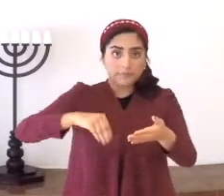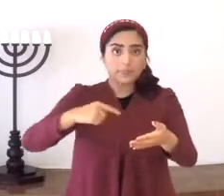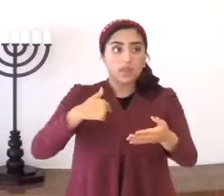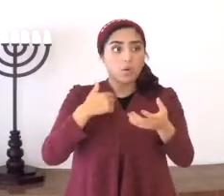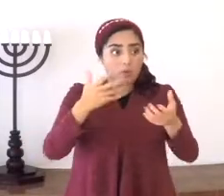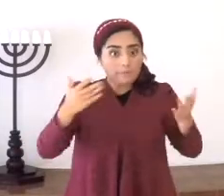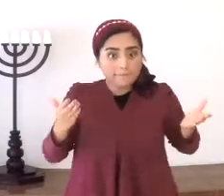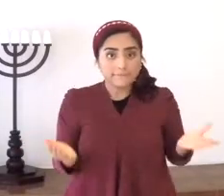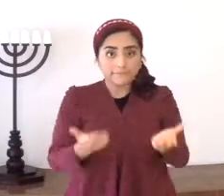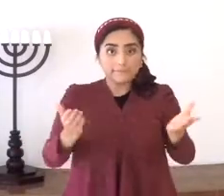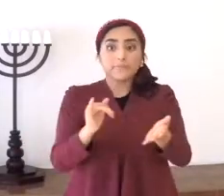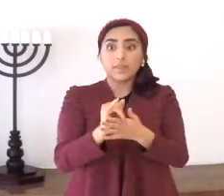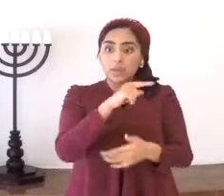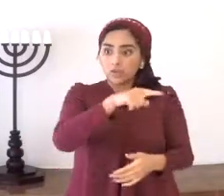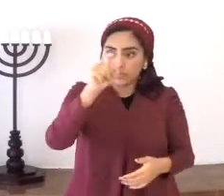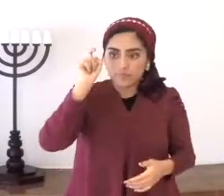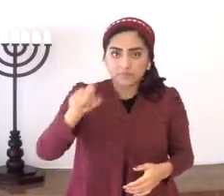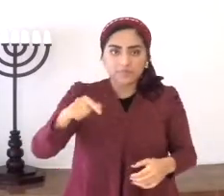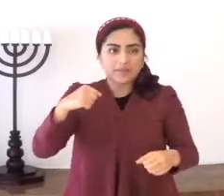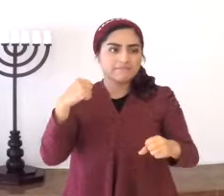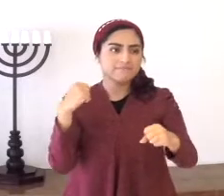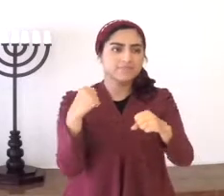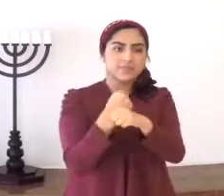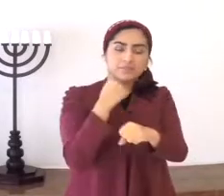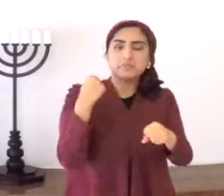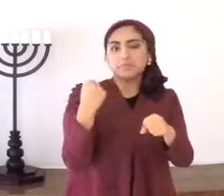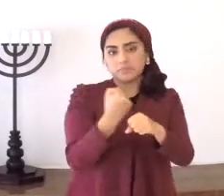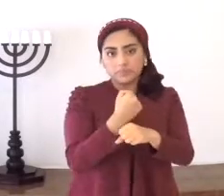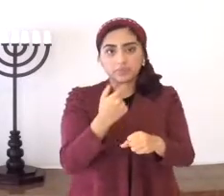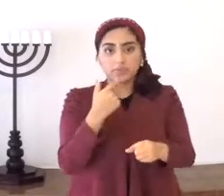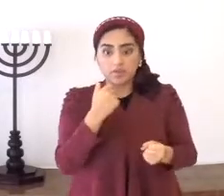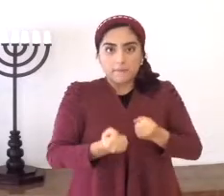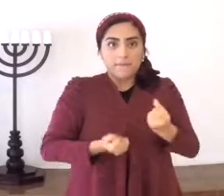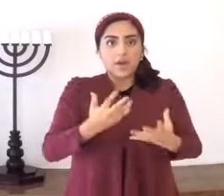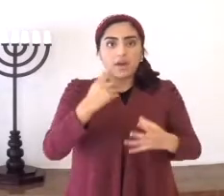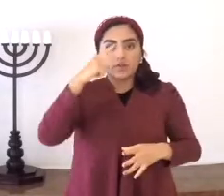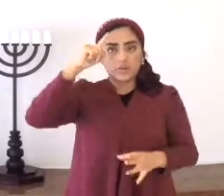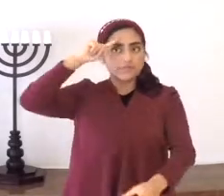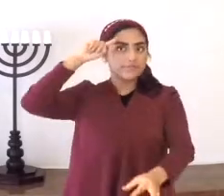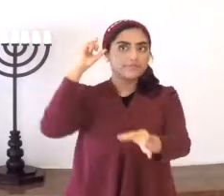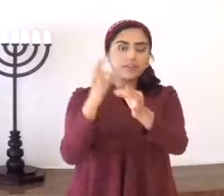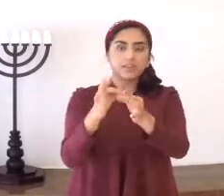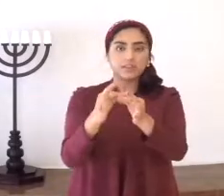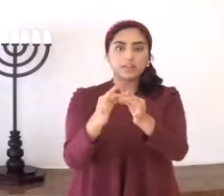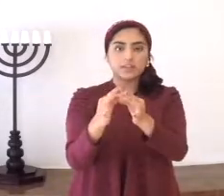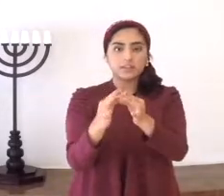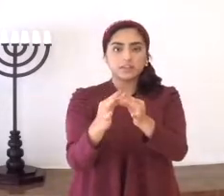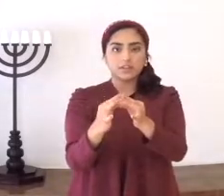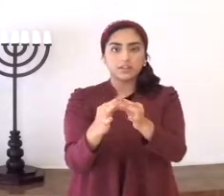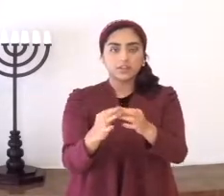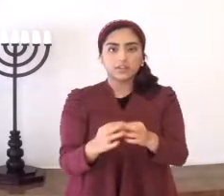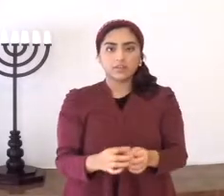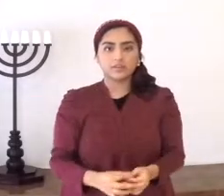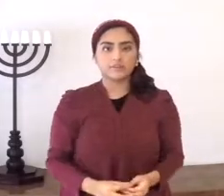necesario escribiros exhortándoos que contendáis ardientemente, subraya, por la fe.